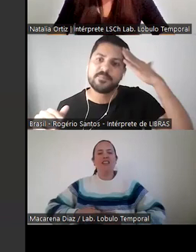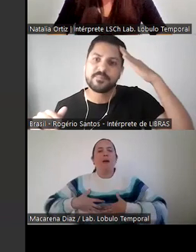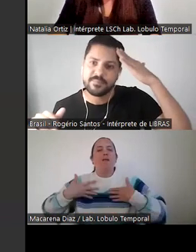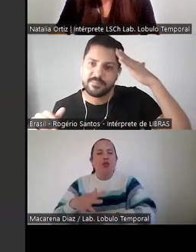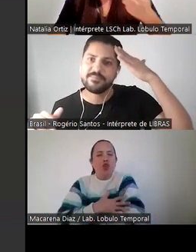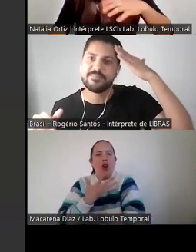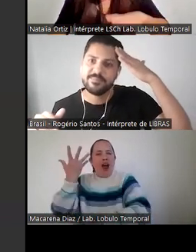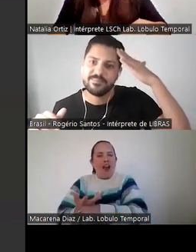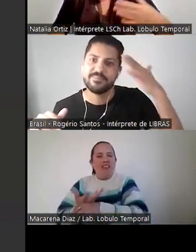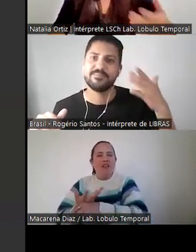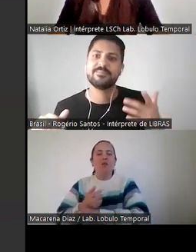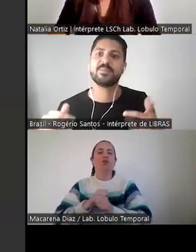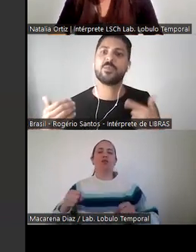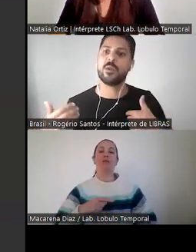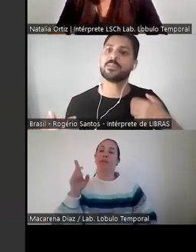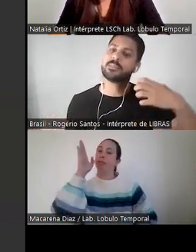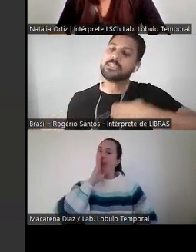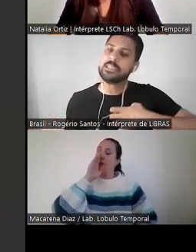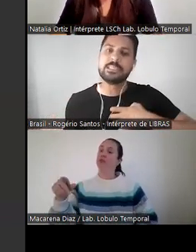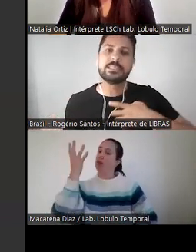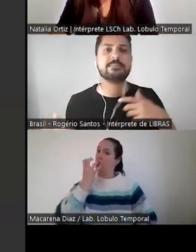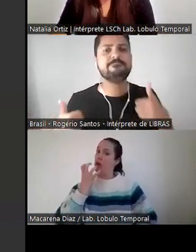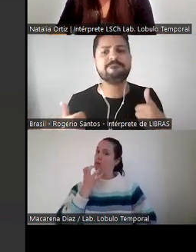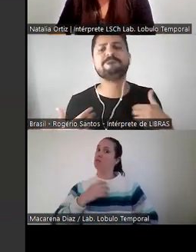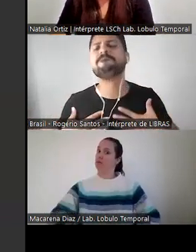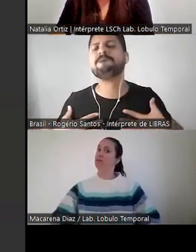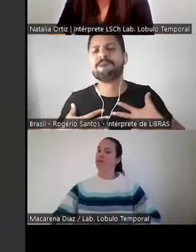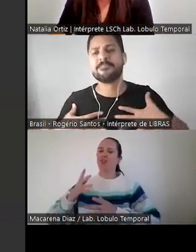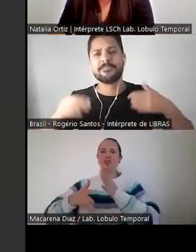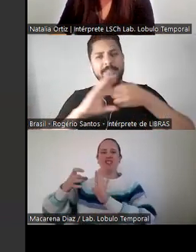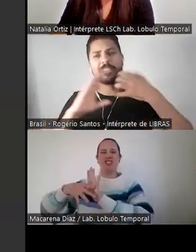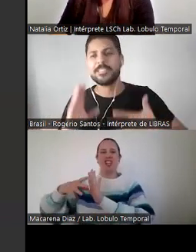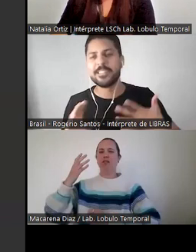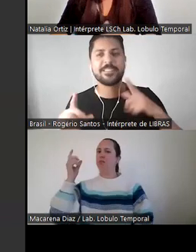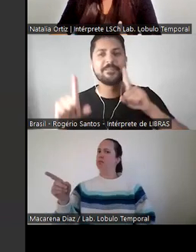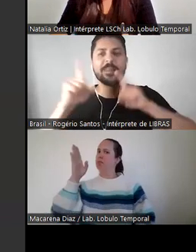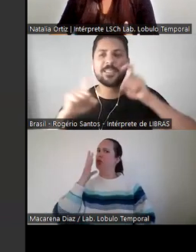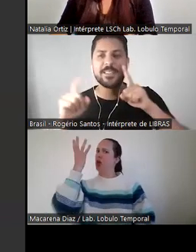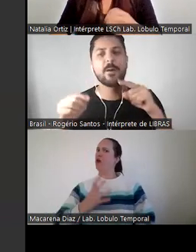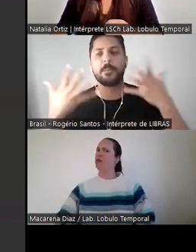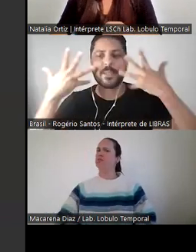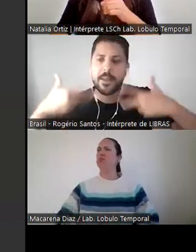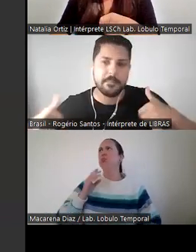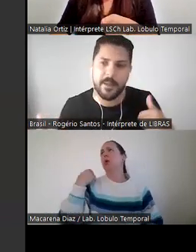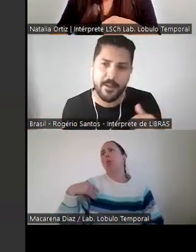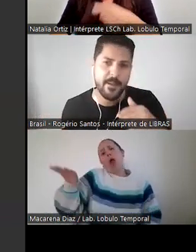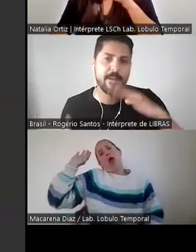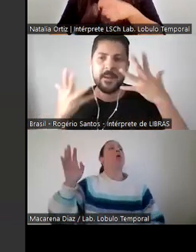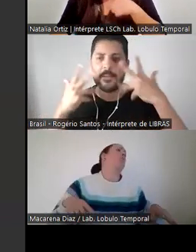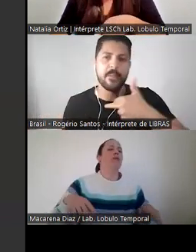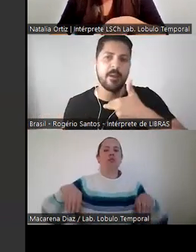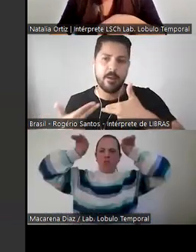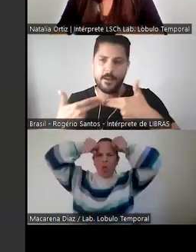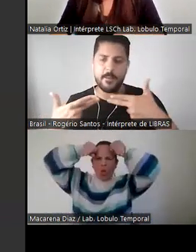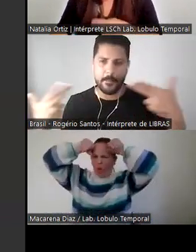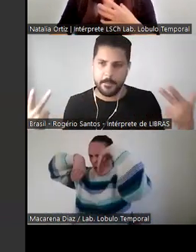esto de manera enojada, y ocupando las características de movimiento y expresiones del animal, por ejemplo, y después incorporar eso. Eso es lo que tú